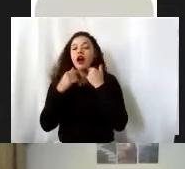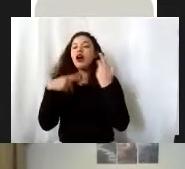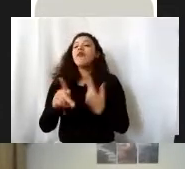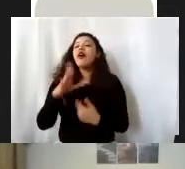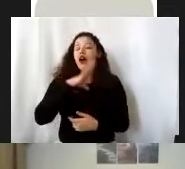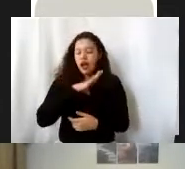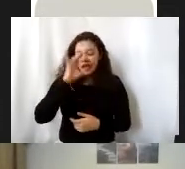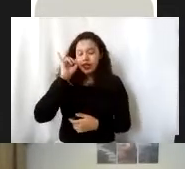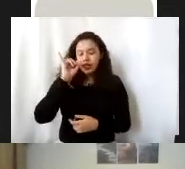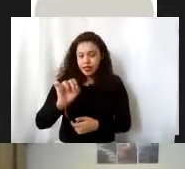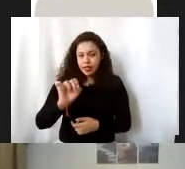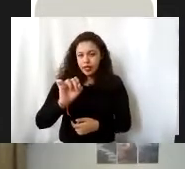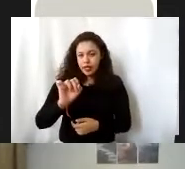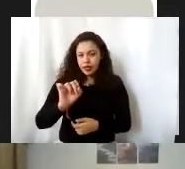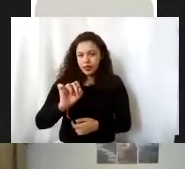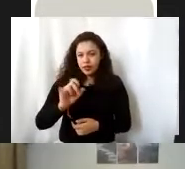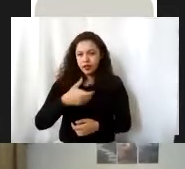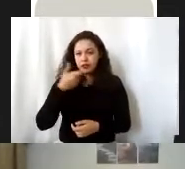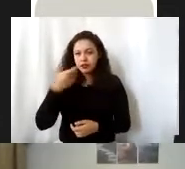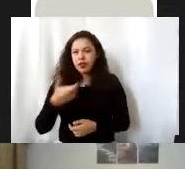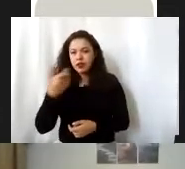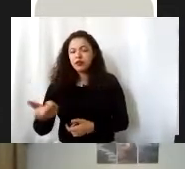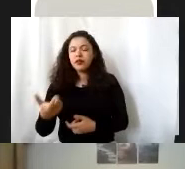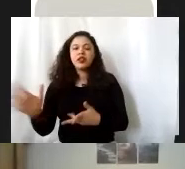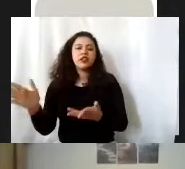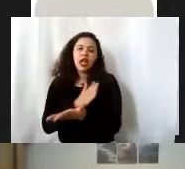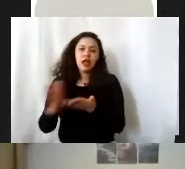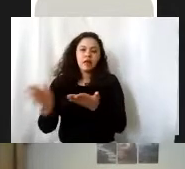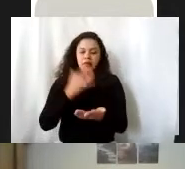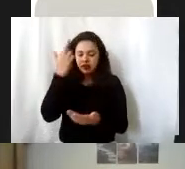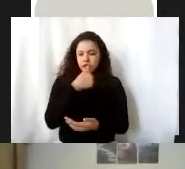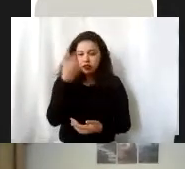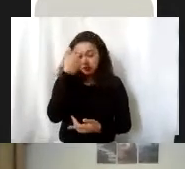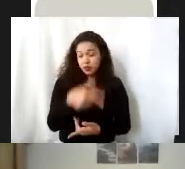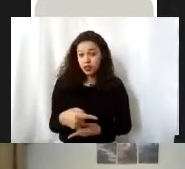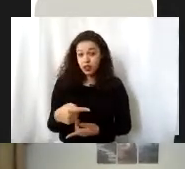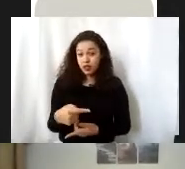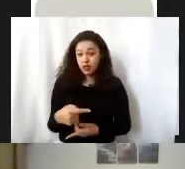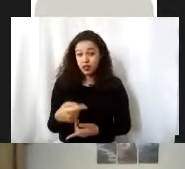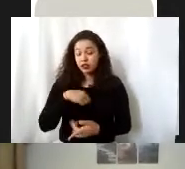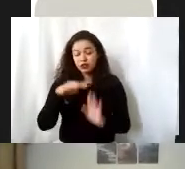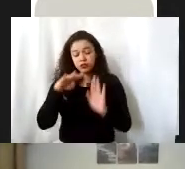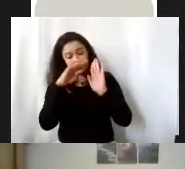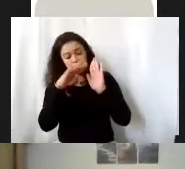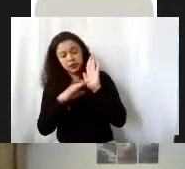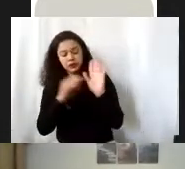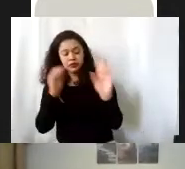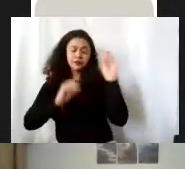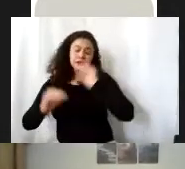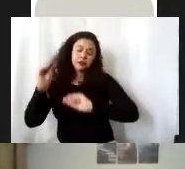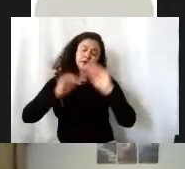tenemos la cuestión de cuotas, que eso lo vamos a ver aparte, pero en cuanto a cómo estructurar, cómo hacer un